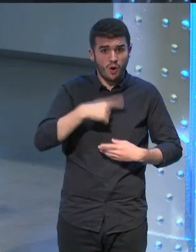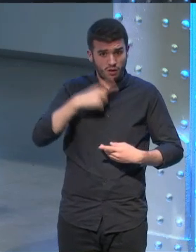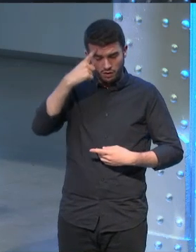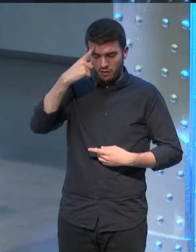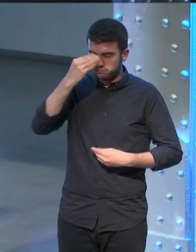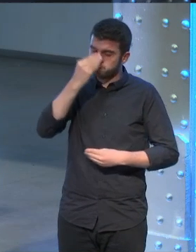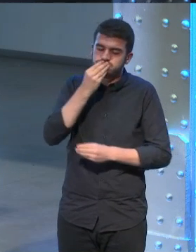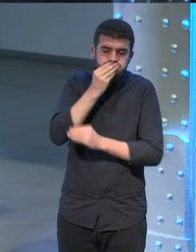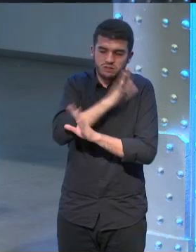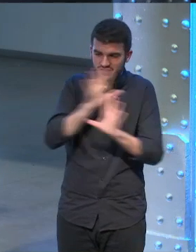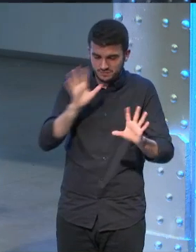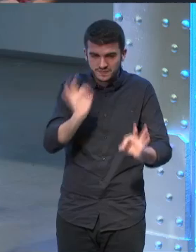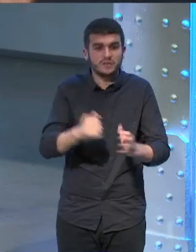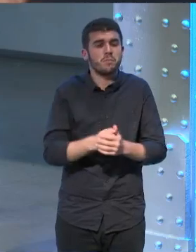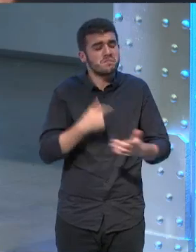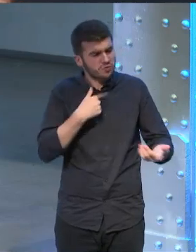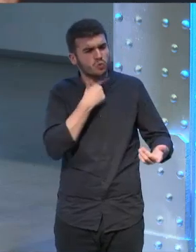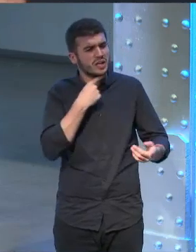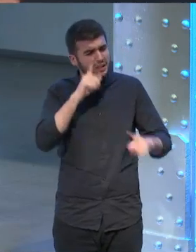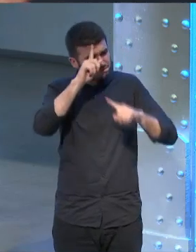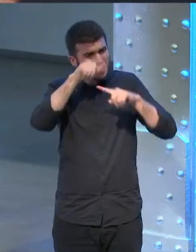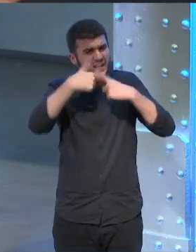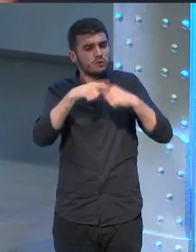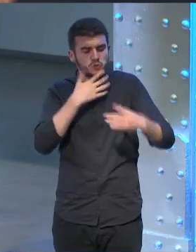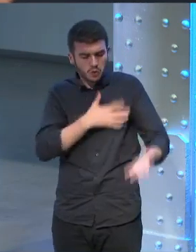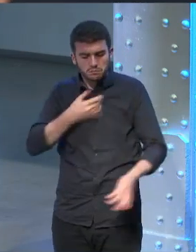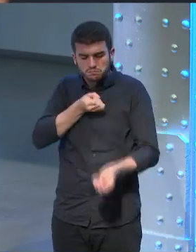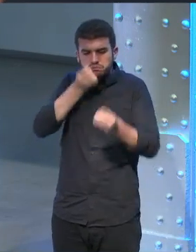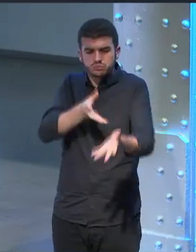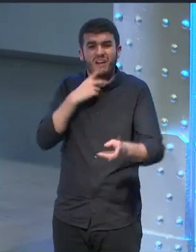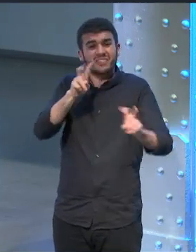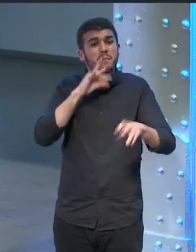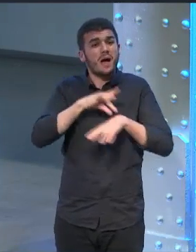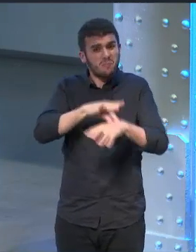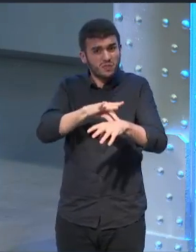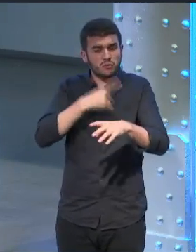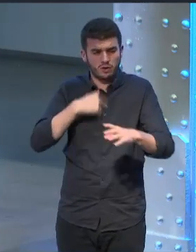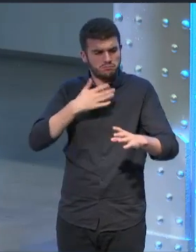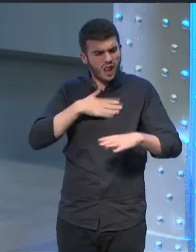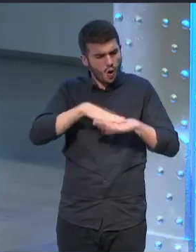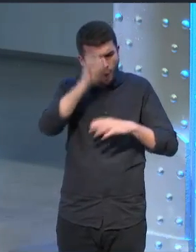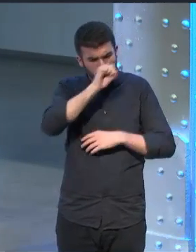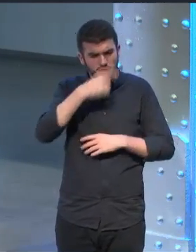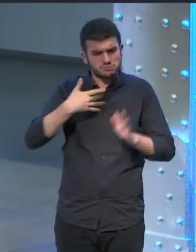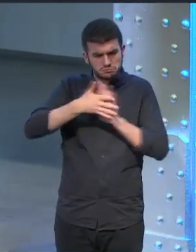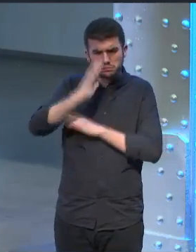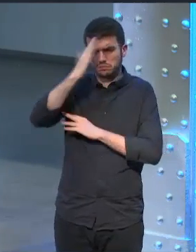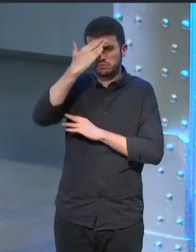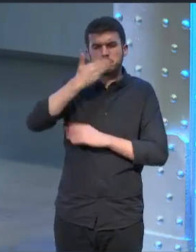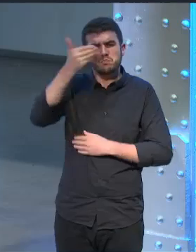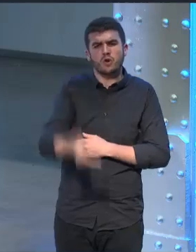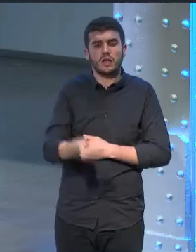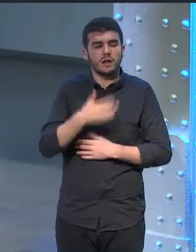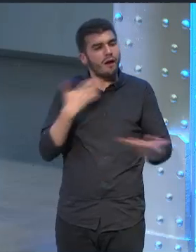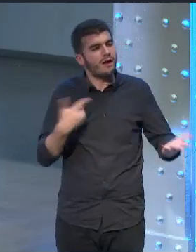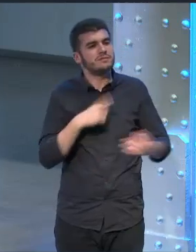tienes mucho. Y sí. A mí me gustaría hacer una reflexión. Fíjate, el tema de mentoras que dices, ¿no? Que para mí es fundamental, ¿no? Entonces, claro,